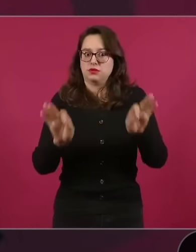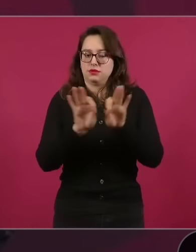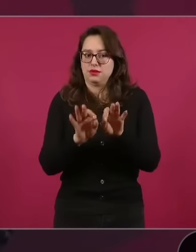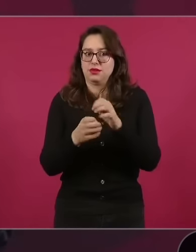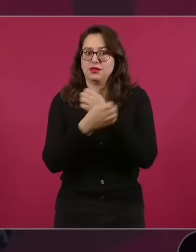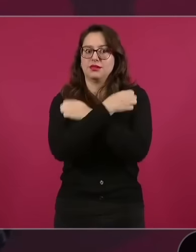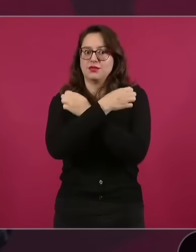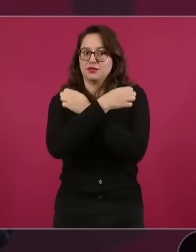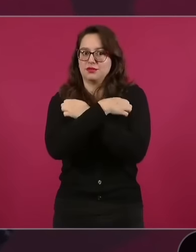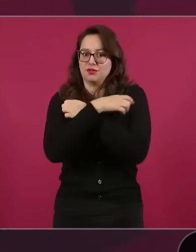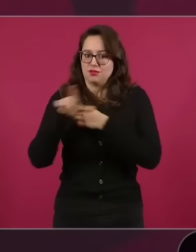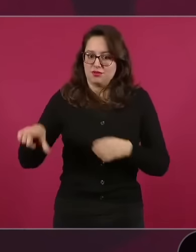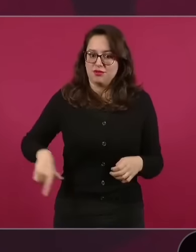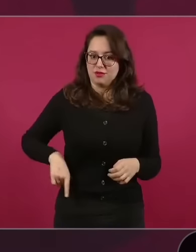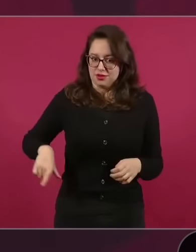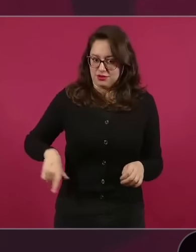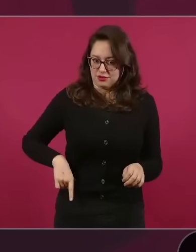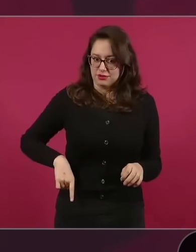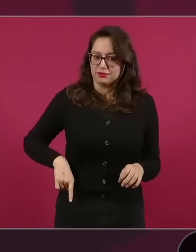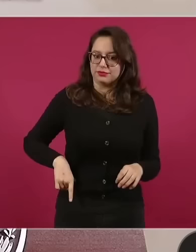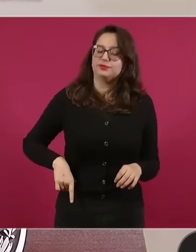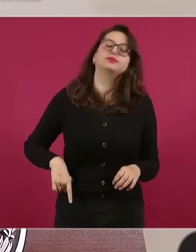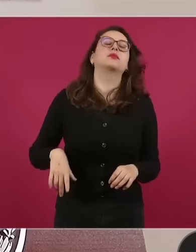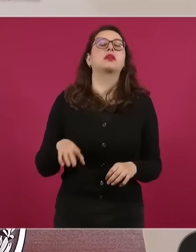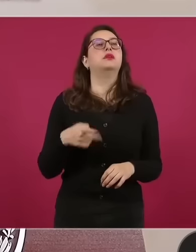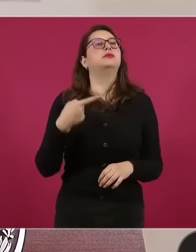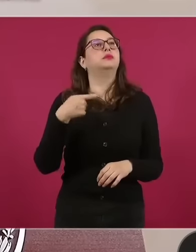Pero que